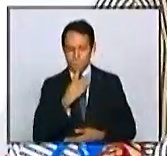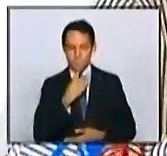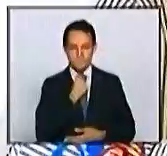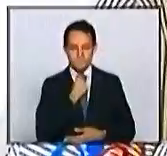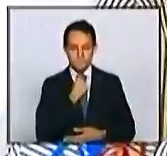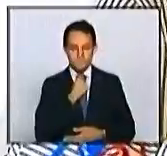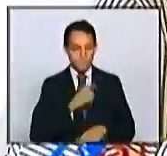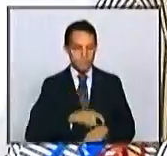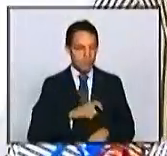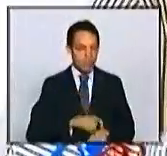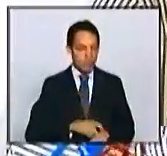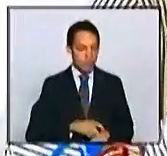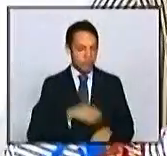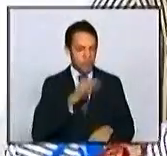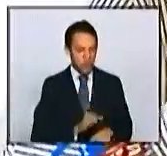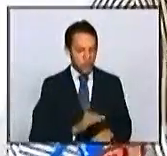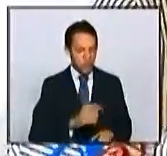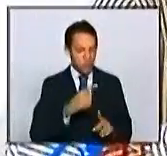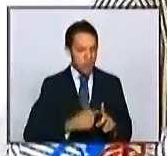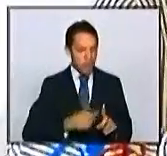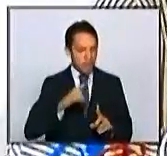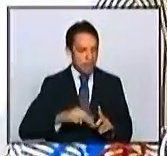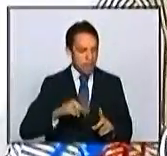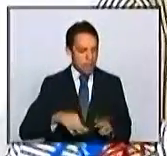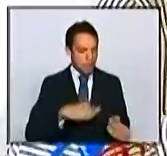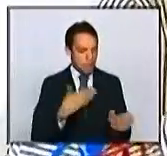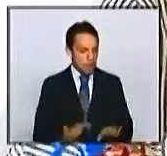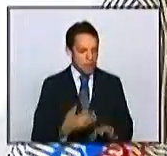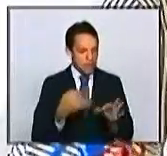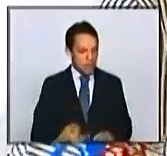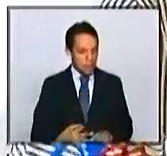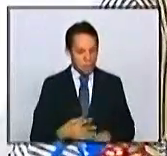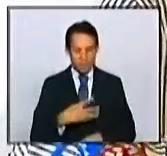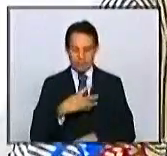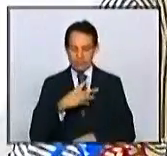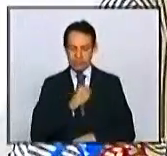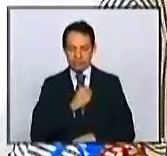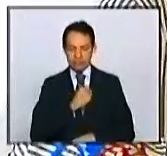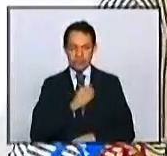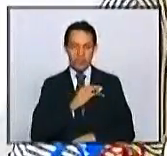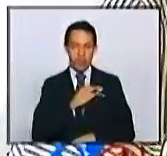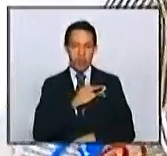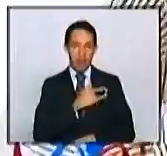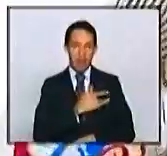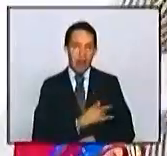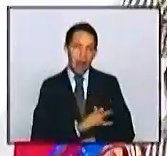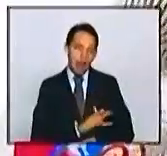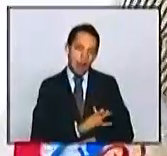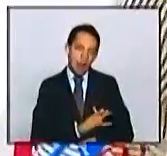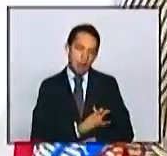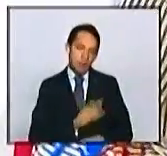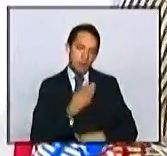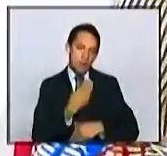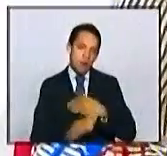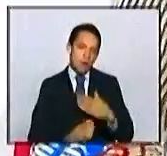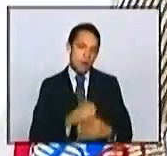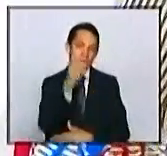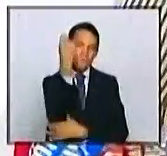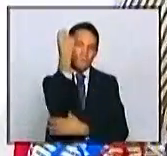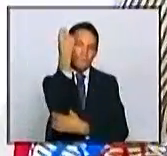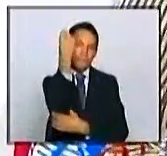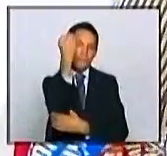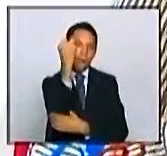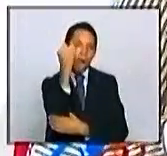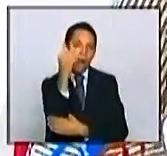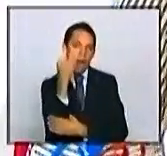queda de tiempo es muy poco. Y entonces la enfermedad pues logra ese estado emocional para trabajar más rápido, porque